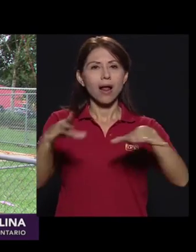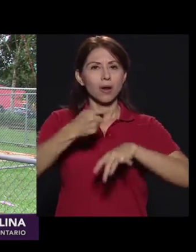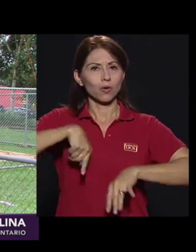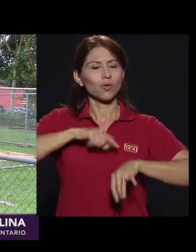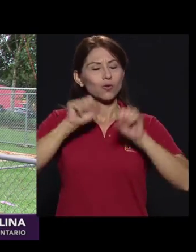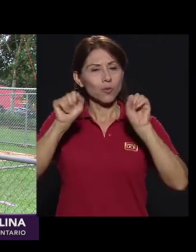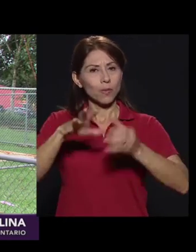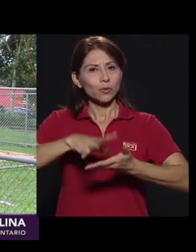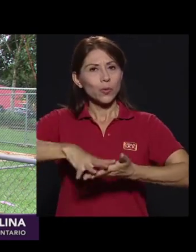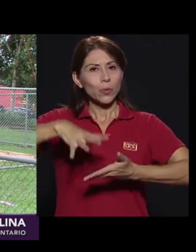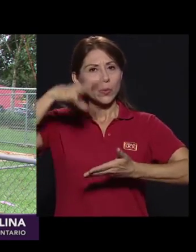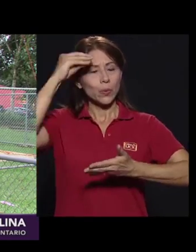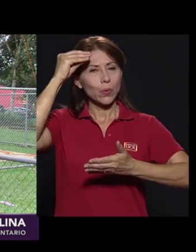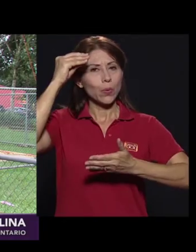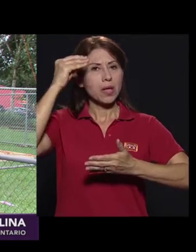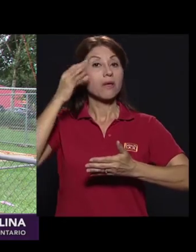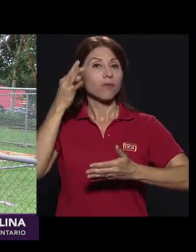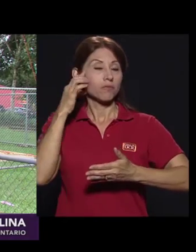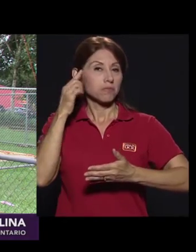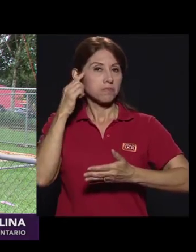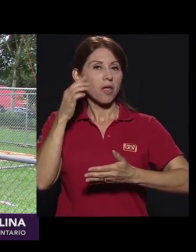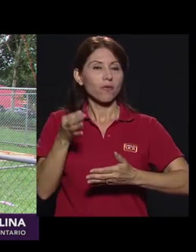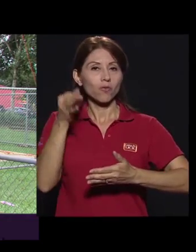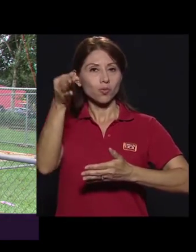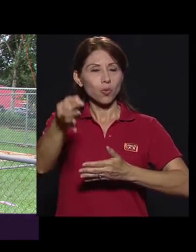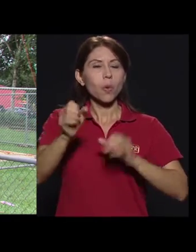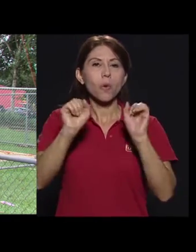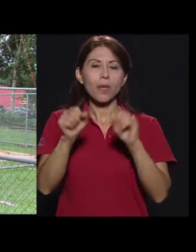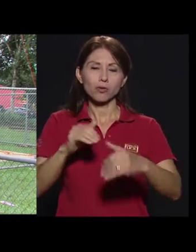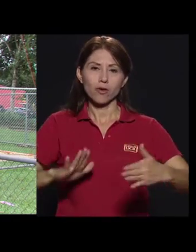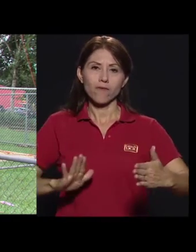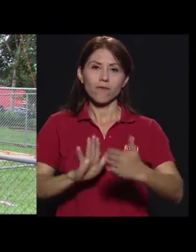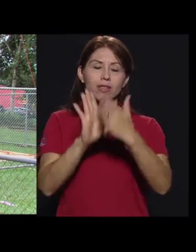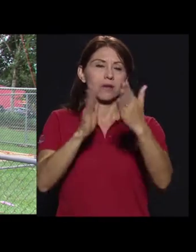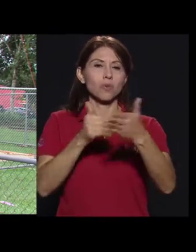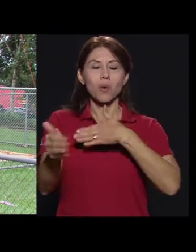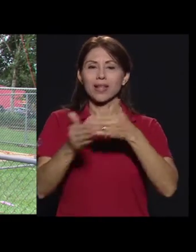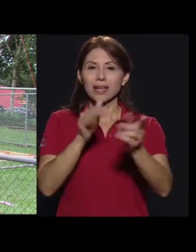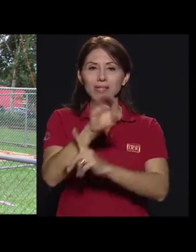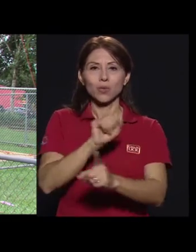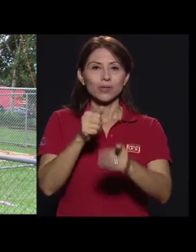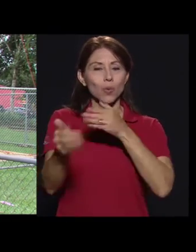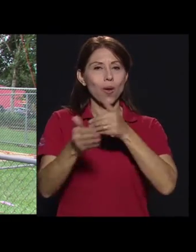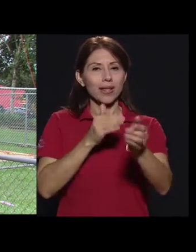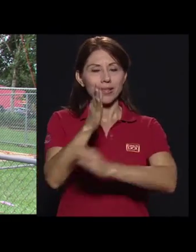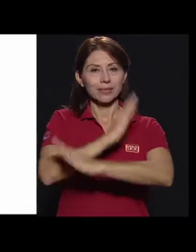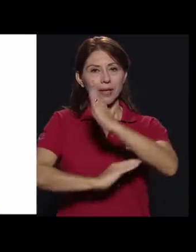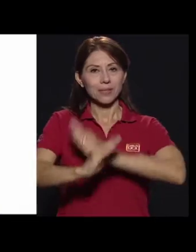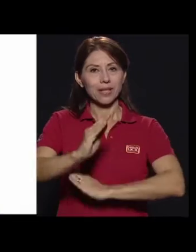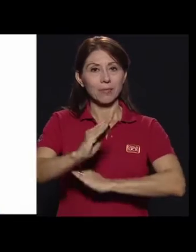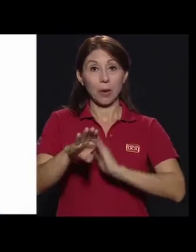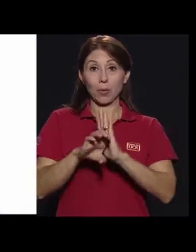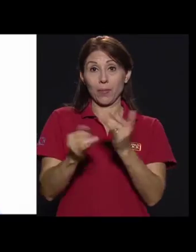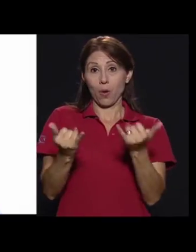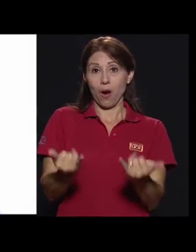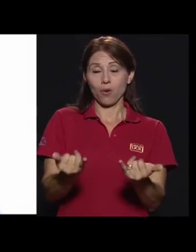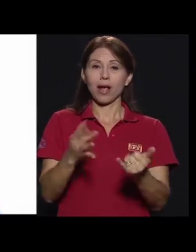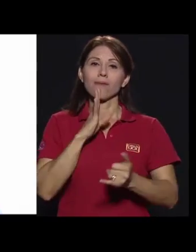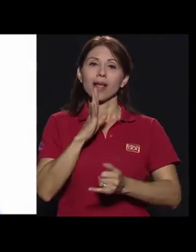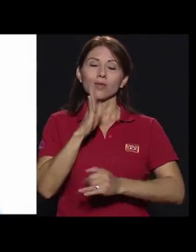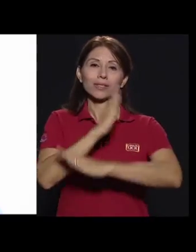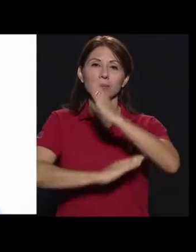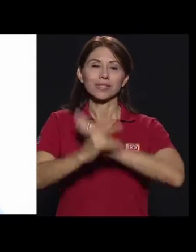permite a nosotros formarnos y poder encarar en el futuro cualquier situación que se presente con cualquier discapacidad. En este caso estamos hablando de una